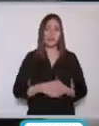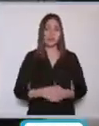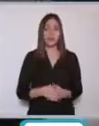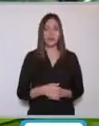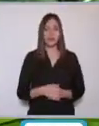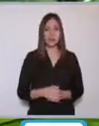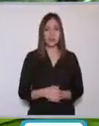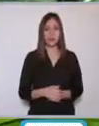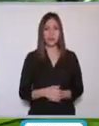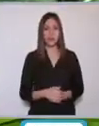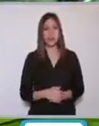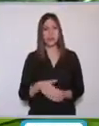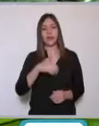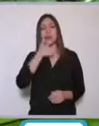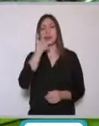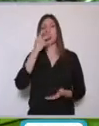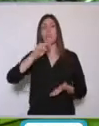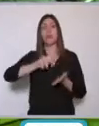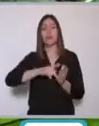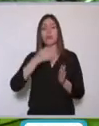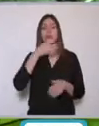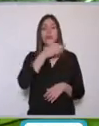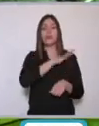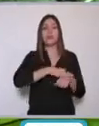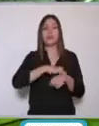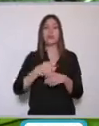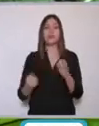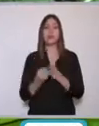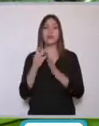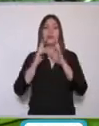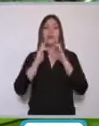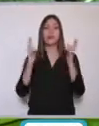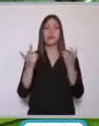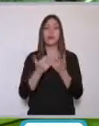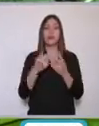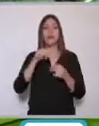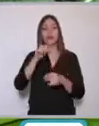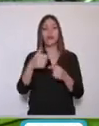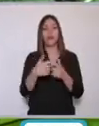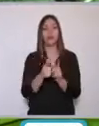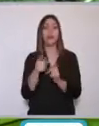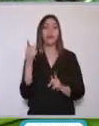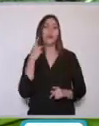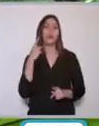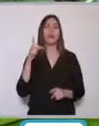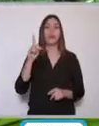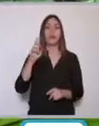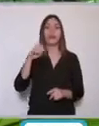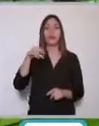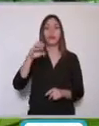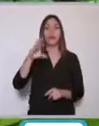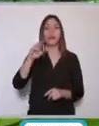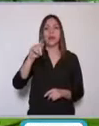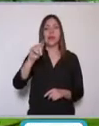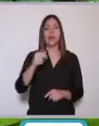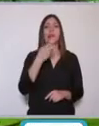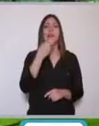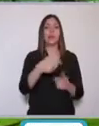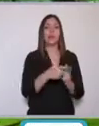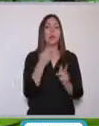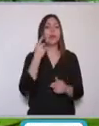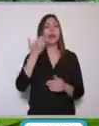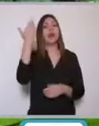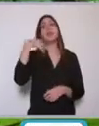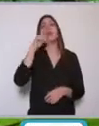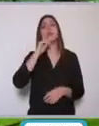a unas nuevas reuniones con el Partido Socialdemócrata, que es el partido con el que tradicionalmente Angela Merkel había logrado